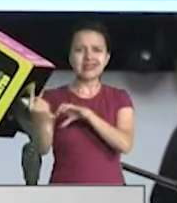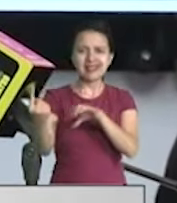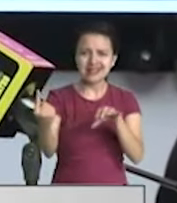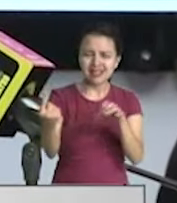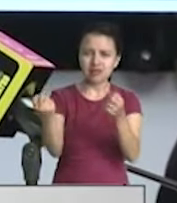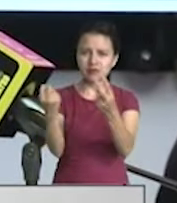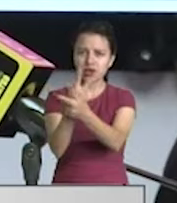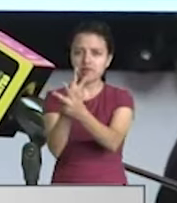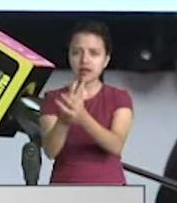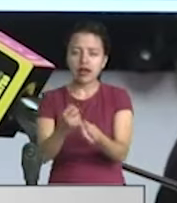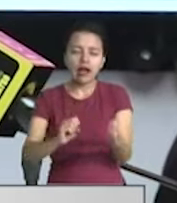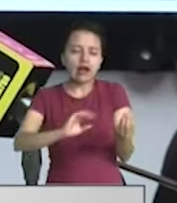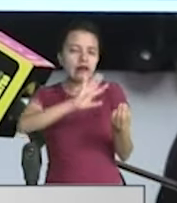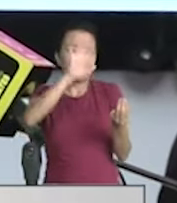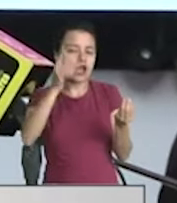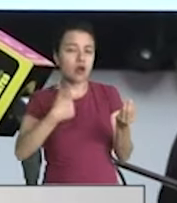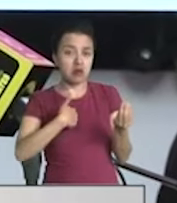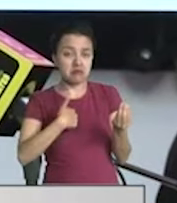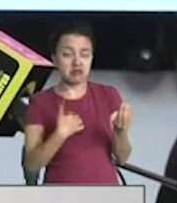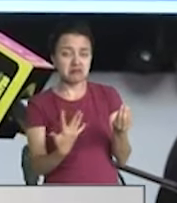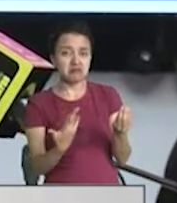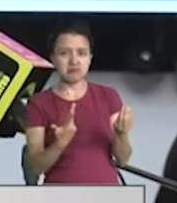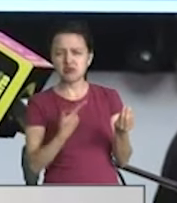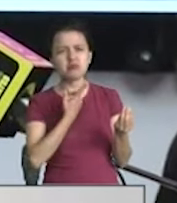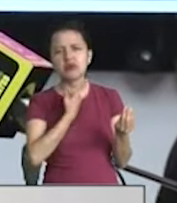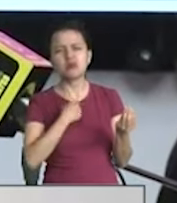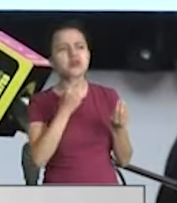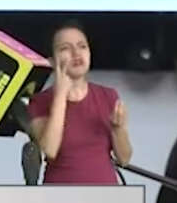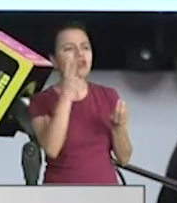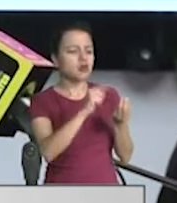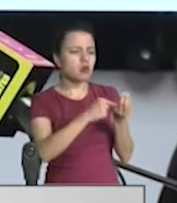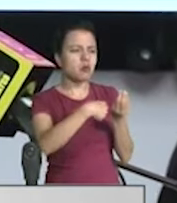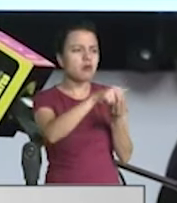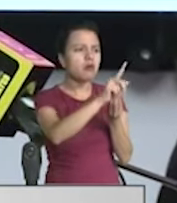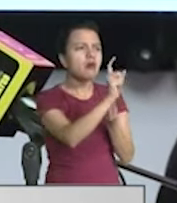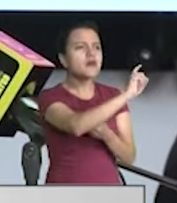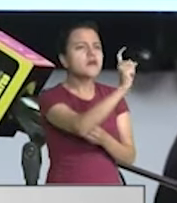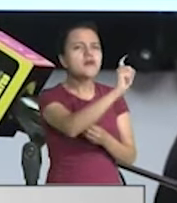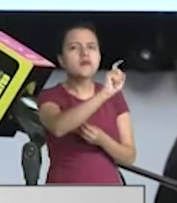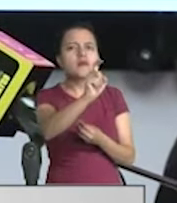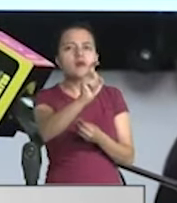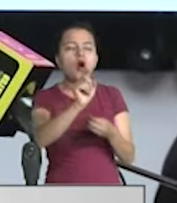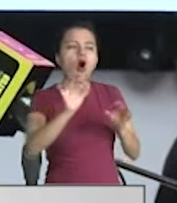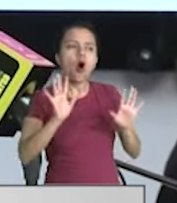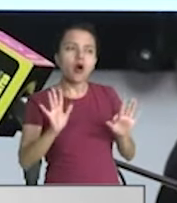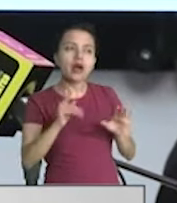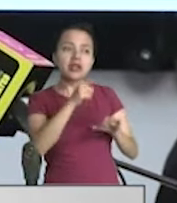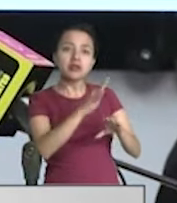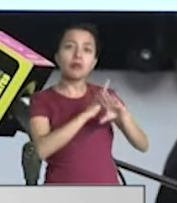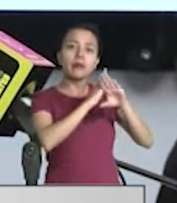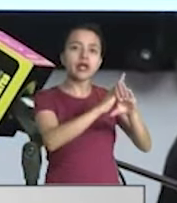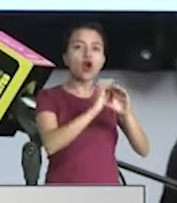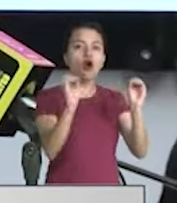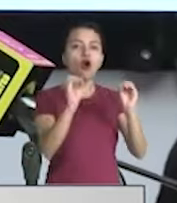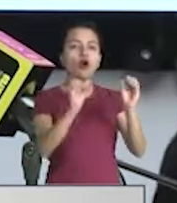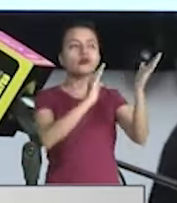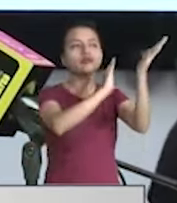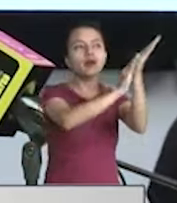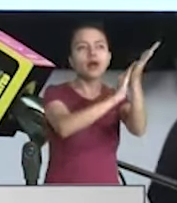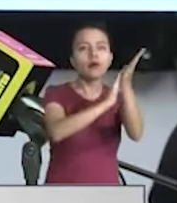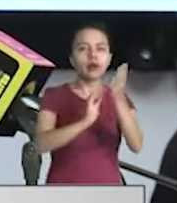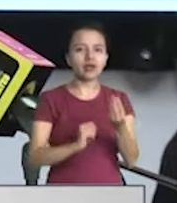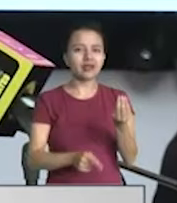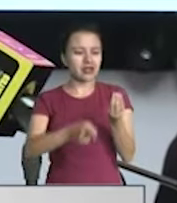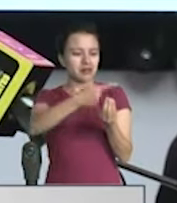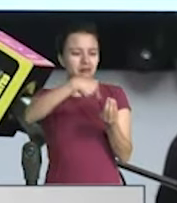claro, me molestan los grafitis, pero un grafiti hay manera de prevenirlo o de evitarlo que no